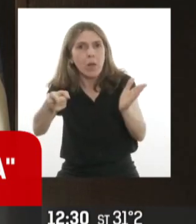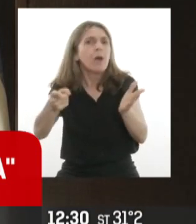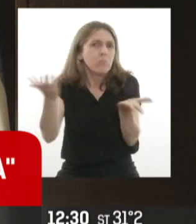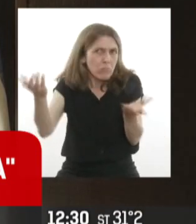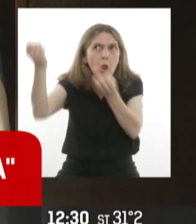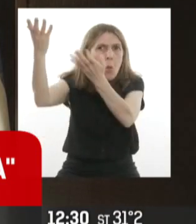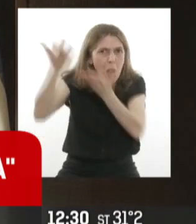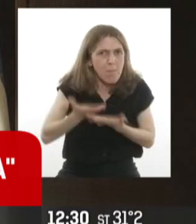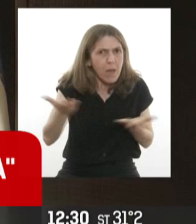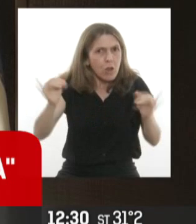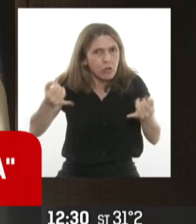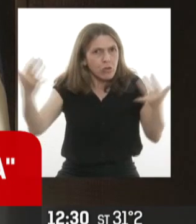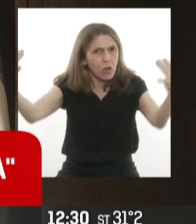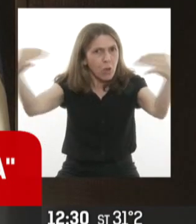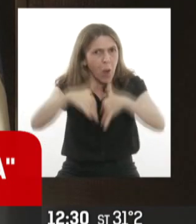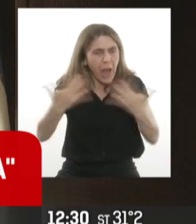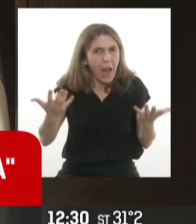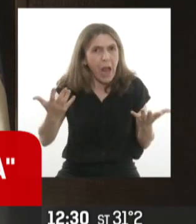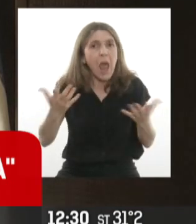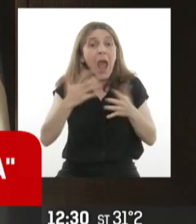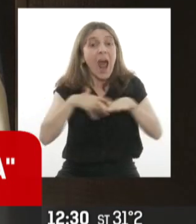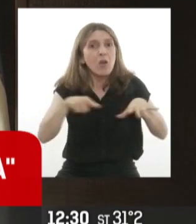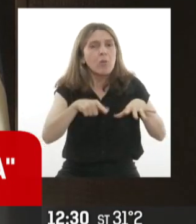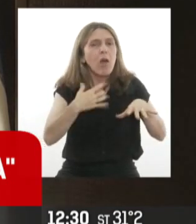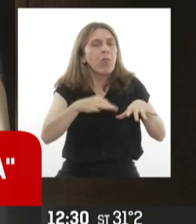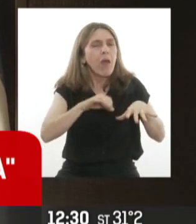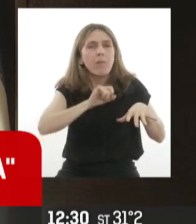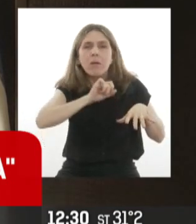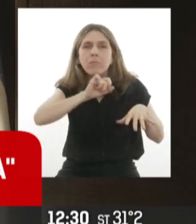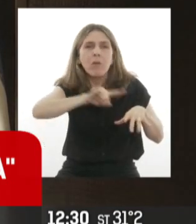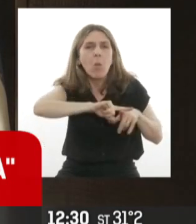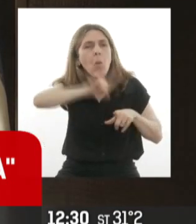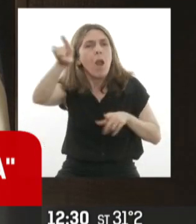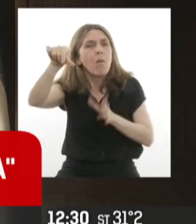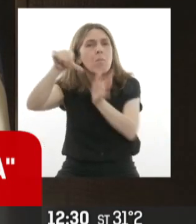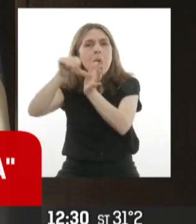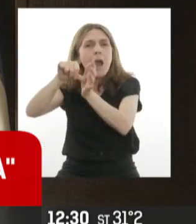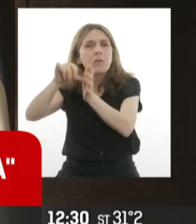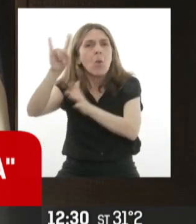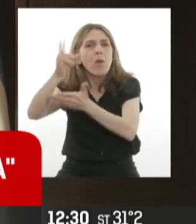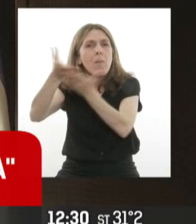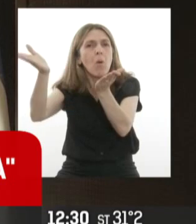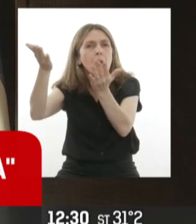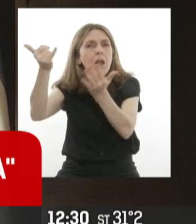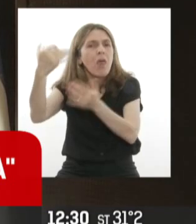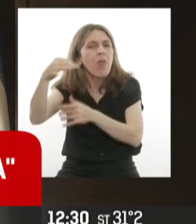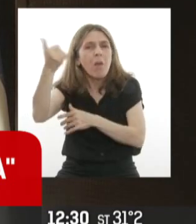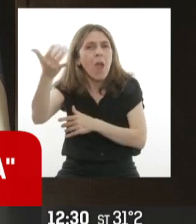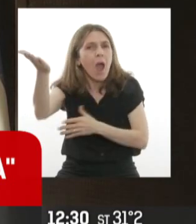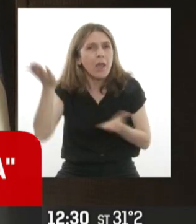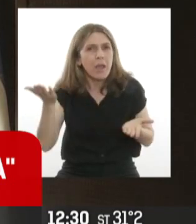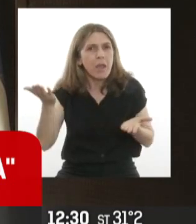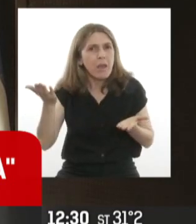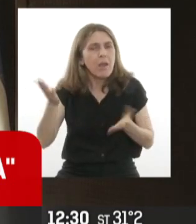bienvenidos. Pero la verdad, esos alumnos debieran estar en sus países estudiando. Y sus países garantizándoles